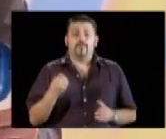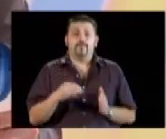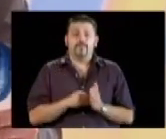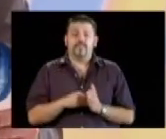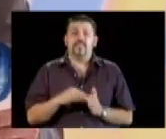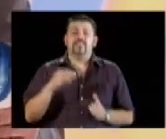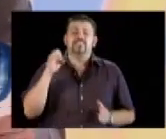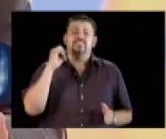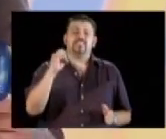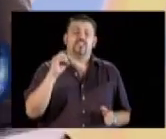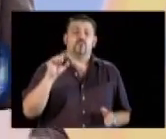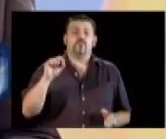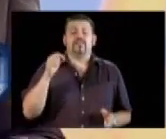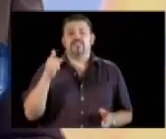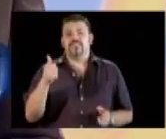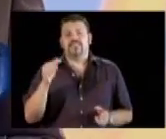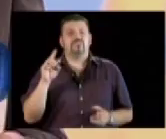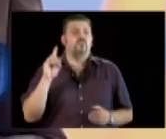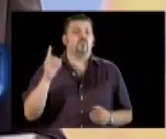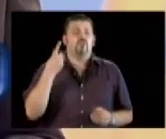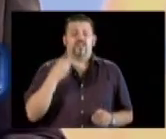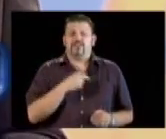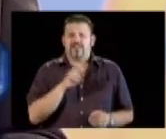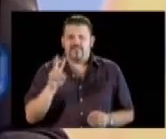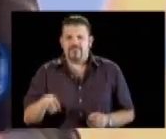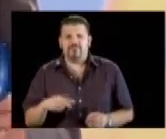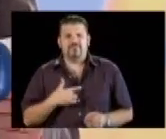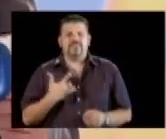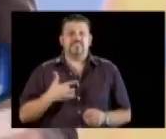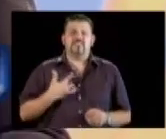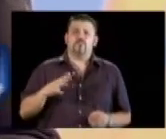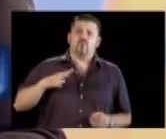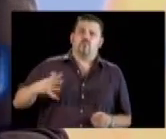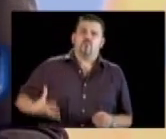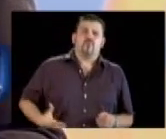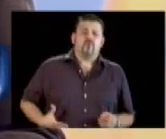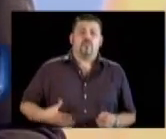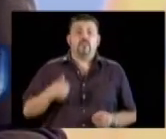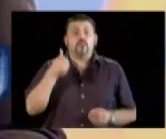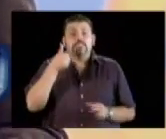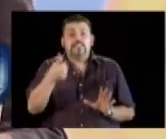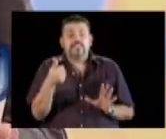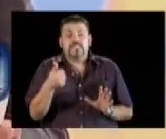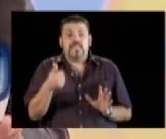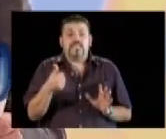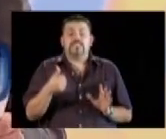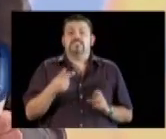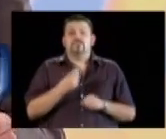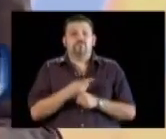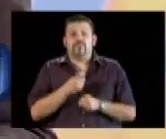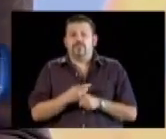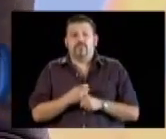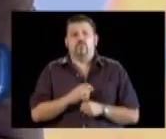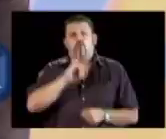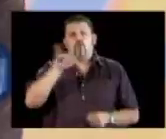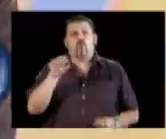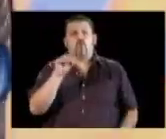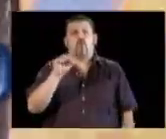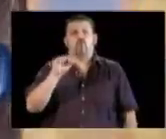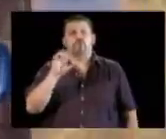9,026 dólares. Y que además me da mucho orgullo y mucho gusto porque fue uno de los primeros 6 distribuidores que empezó con nosotros, José Manuel Ramos.